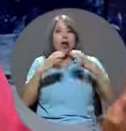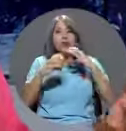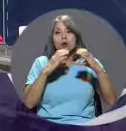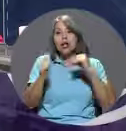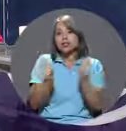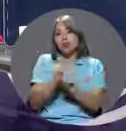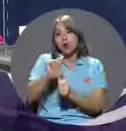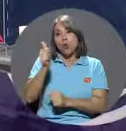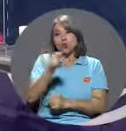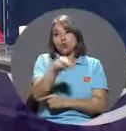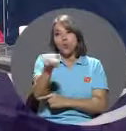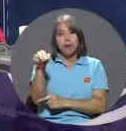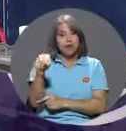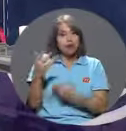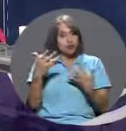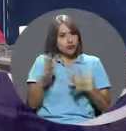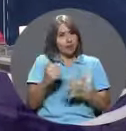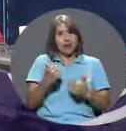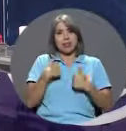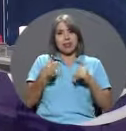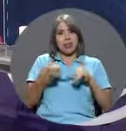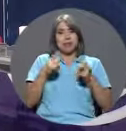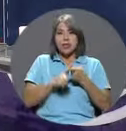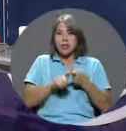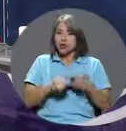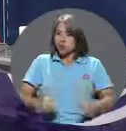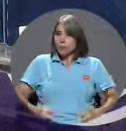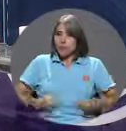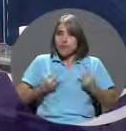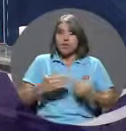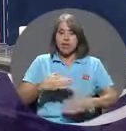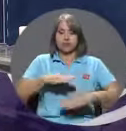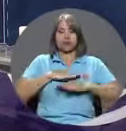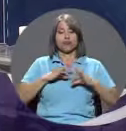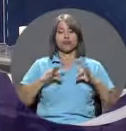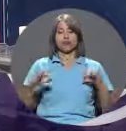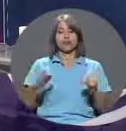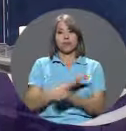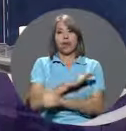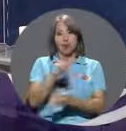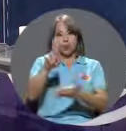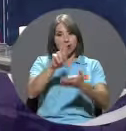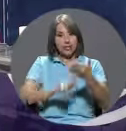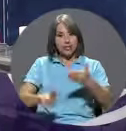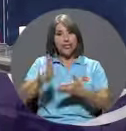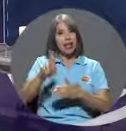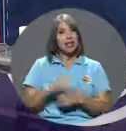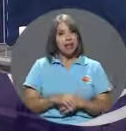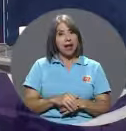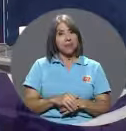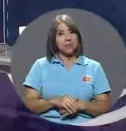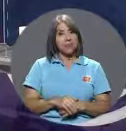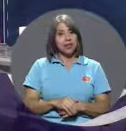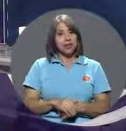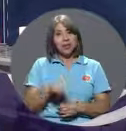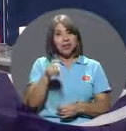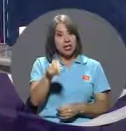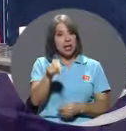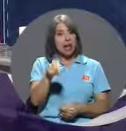comunicarse con otros compañeros, a tener amigos, a vivir una vida plena universitaria y que